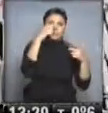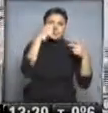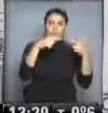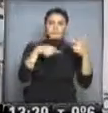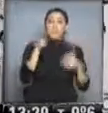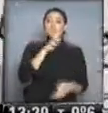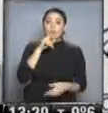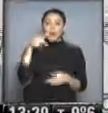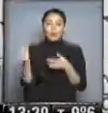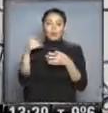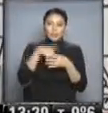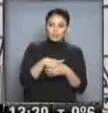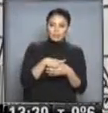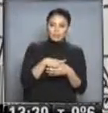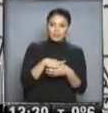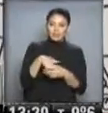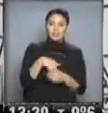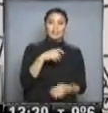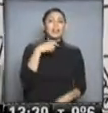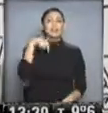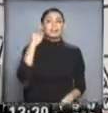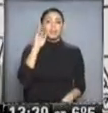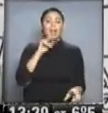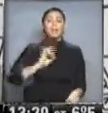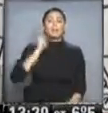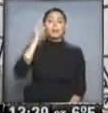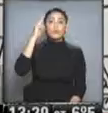incorporación de la mujer en el año, claro,